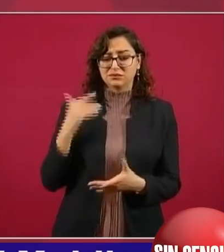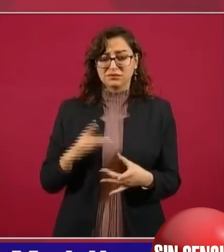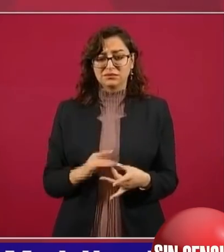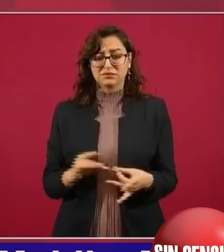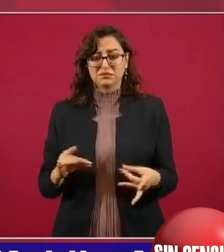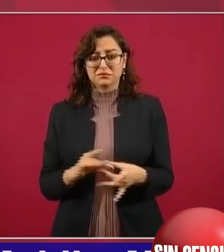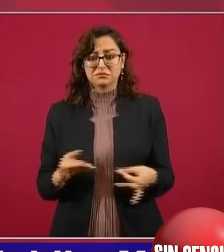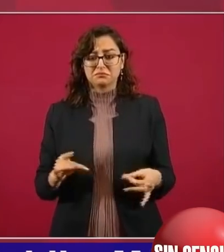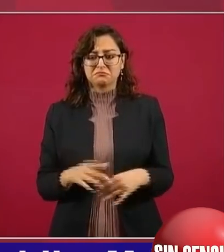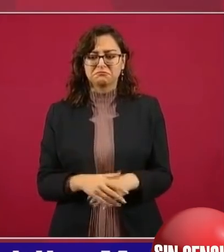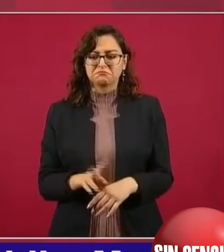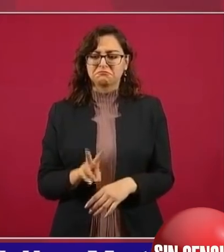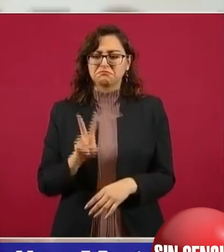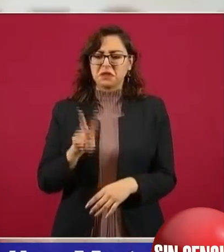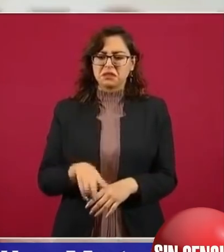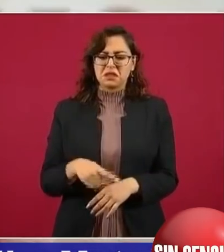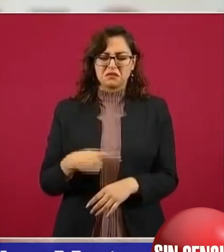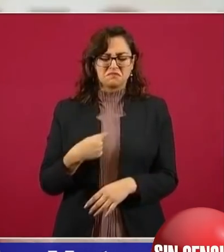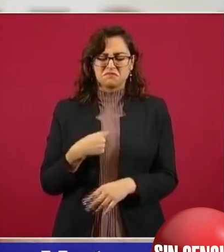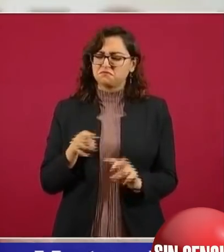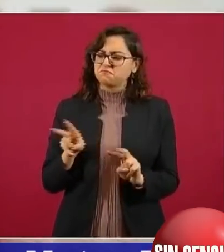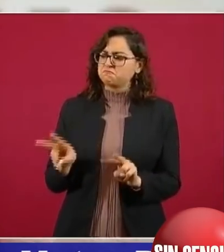cierta satisfacción